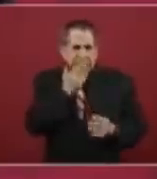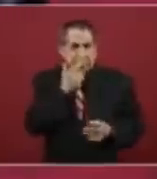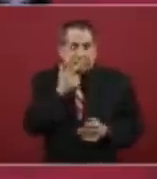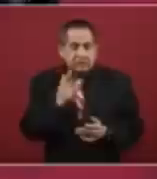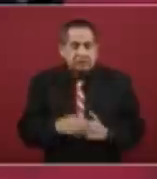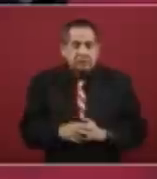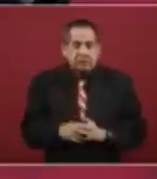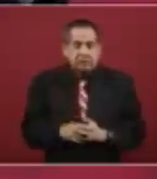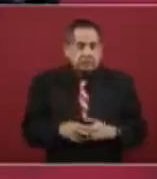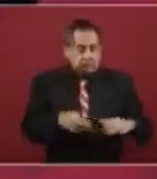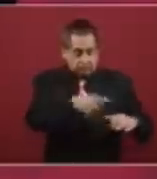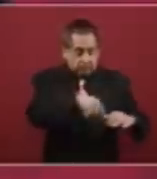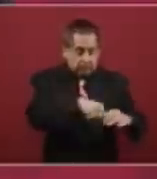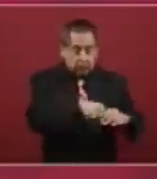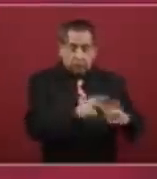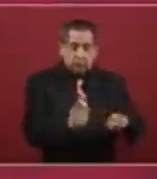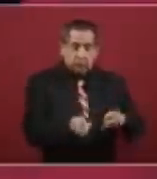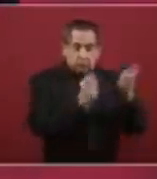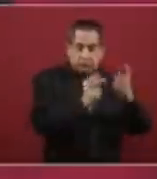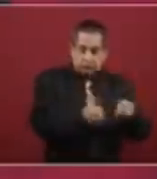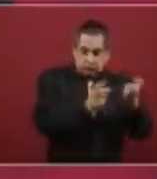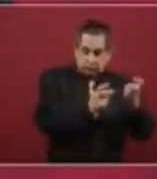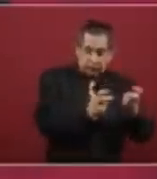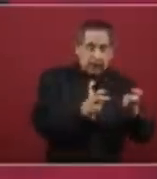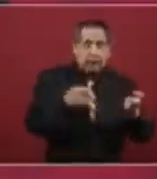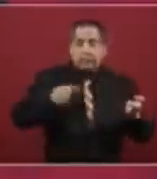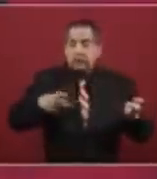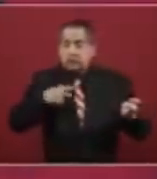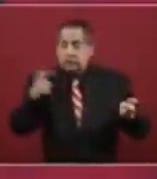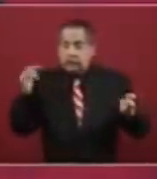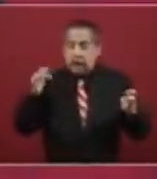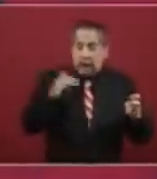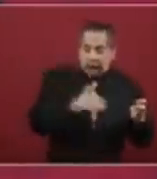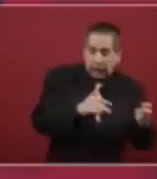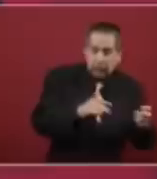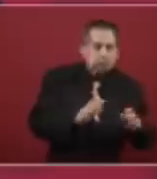Hay una toma y ya no está la gente.